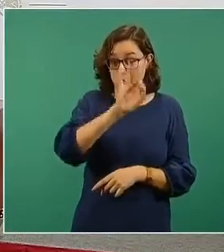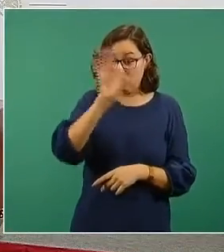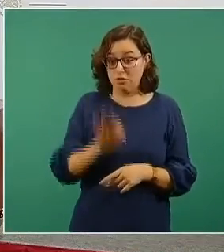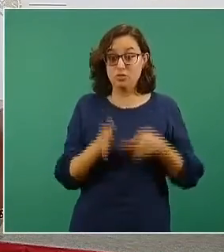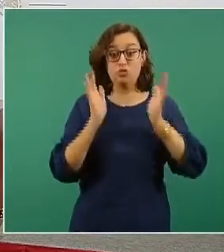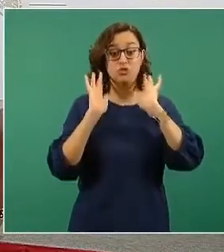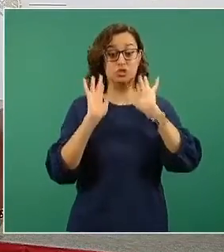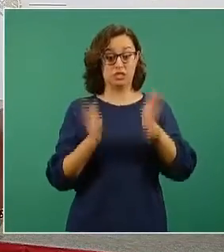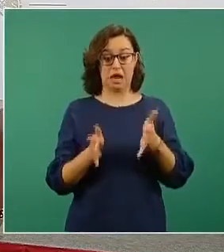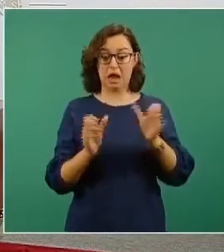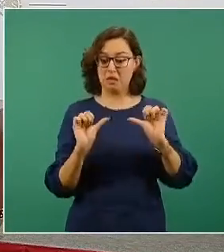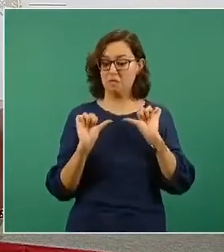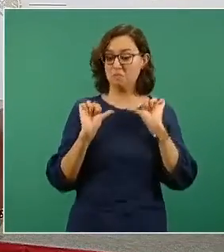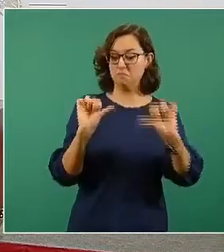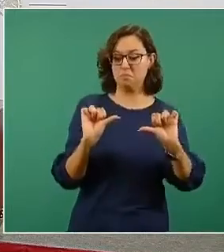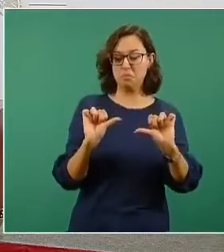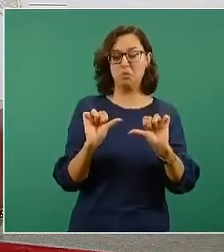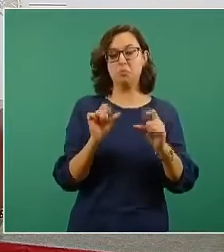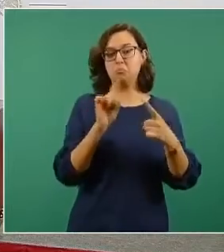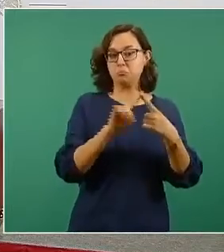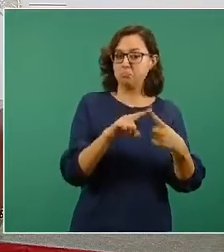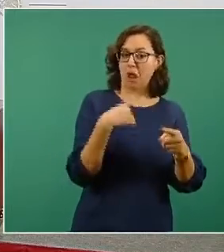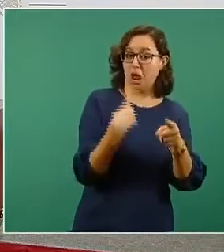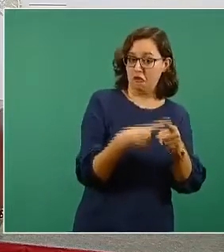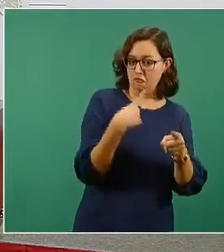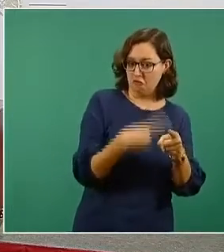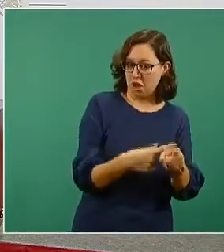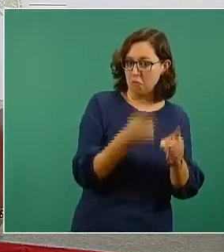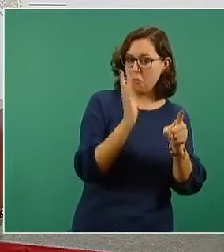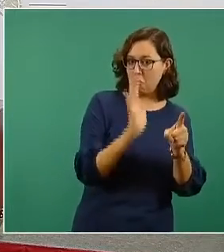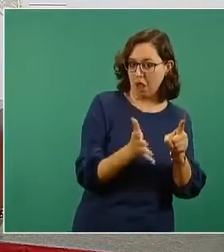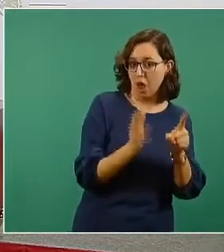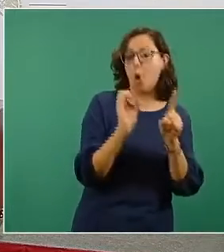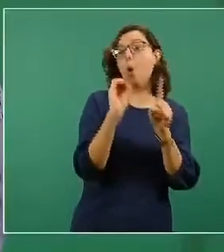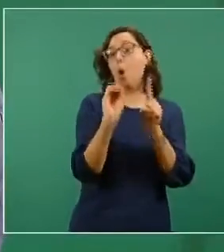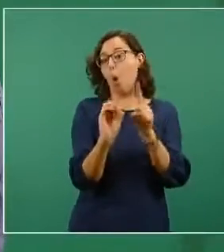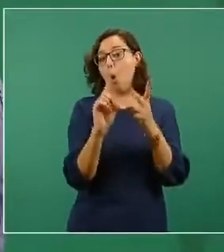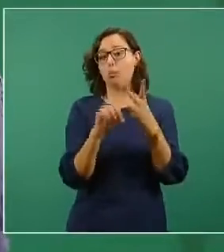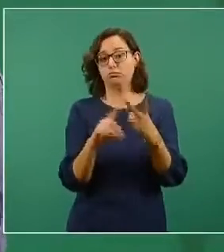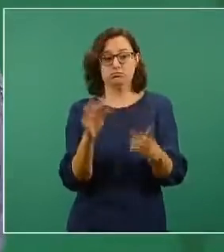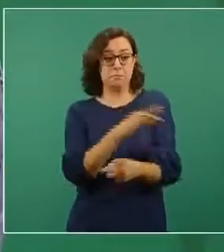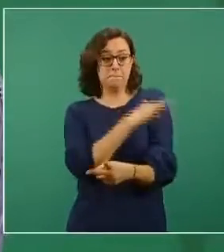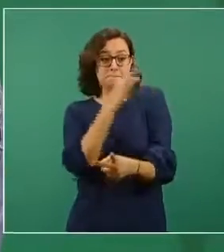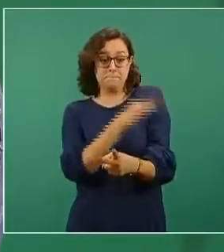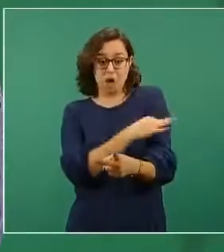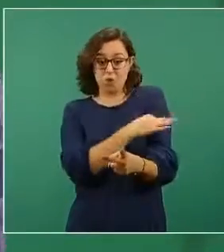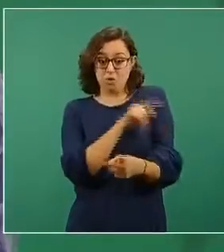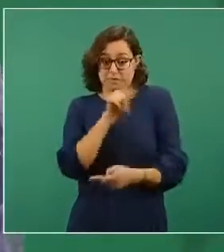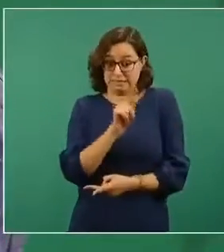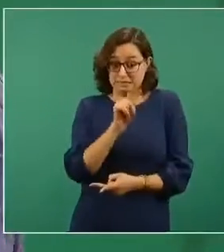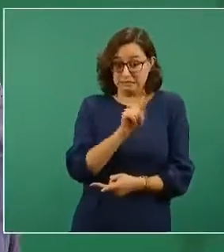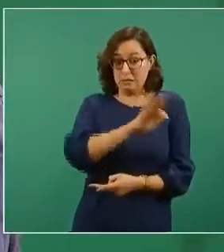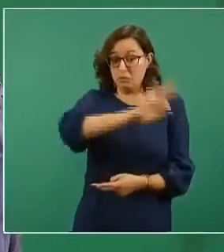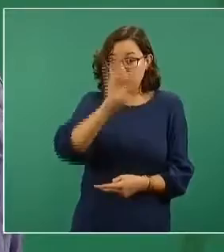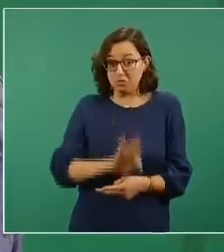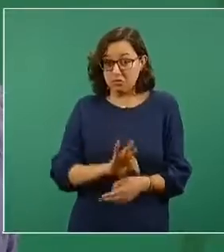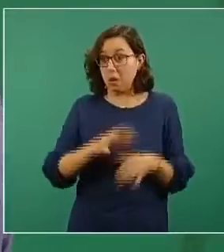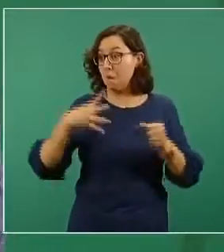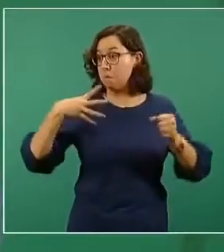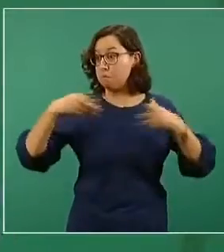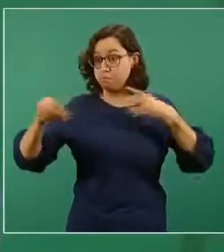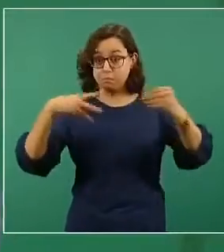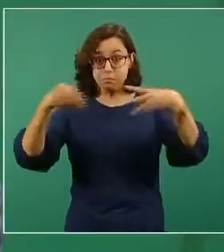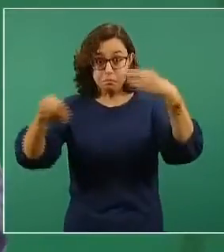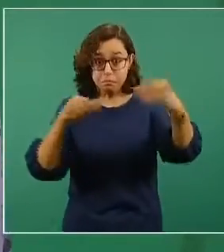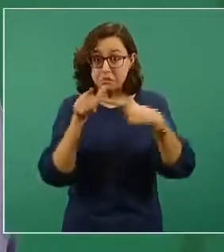inmunes porque nos dio COVID o porque se vacunaron, ya va a ser improbable que se transmita el virus. Y